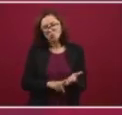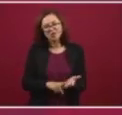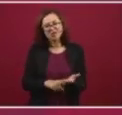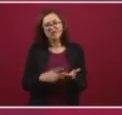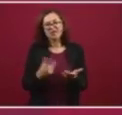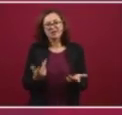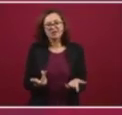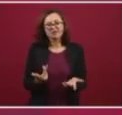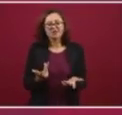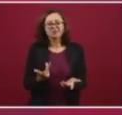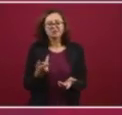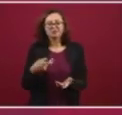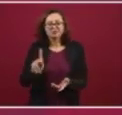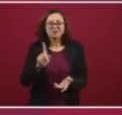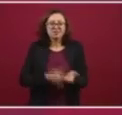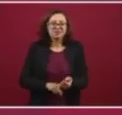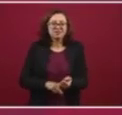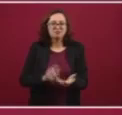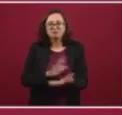traficantes de influencia